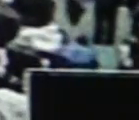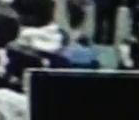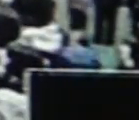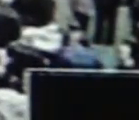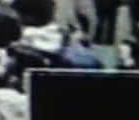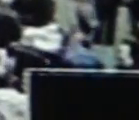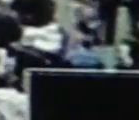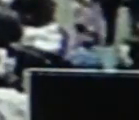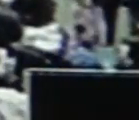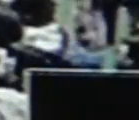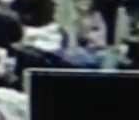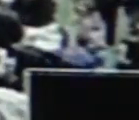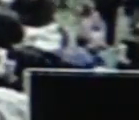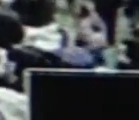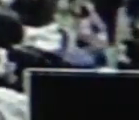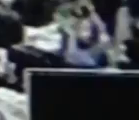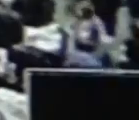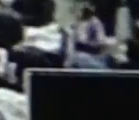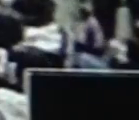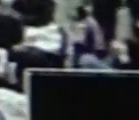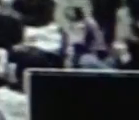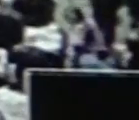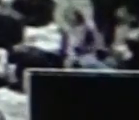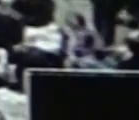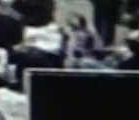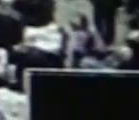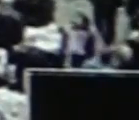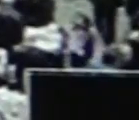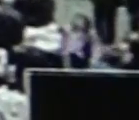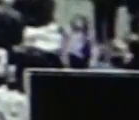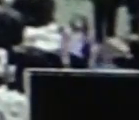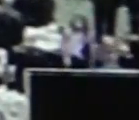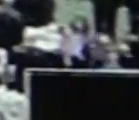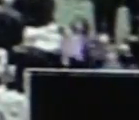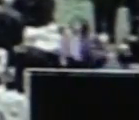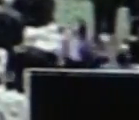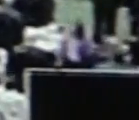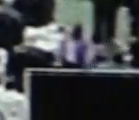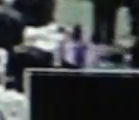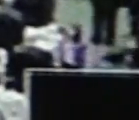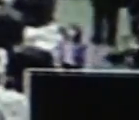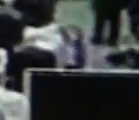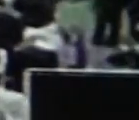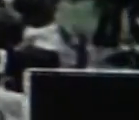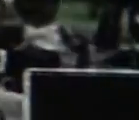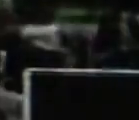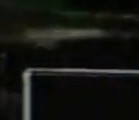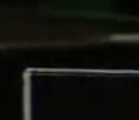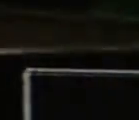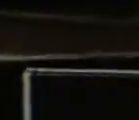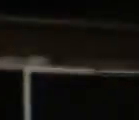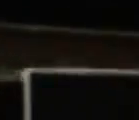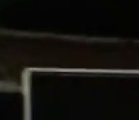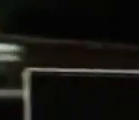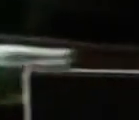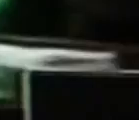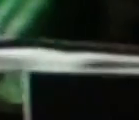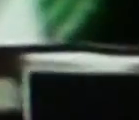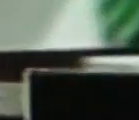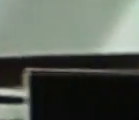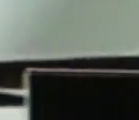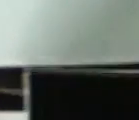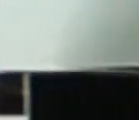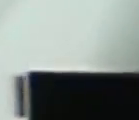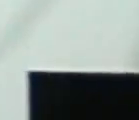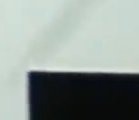presidente Calderón y pues en el sexenio del presidente Peña Nieto veíamos sobre todo el rojo, que se asomaba el rojo. De nueva cuenta